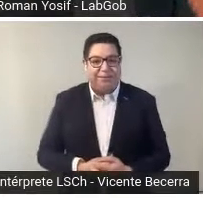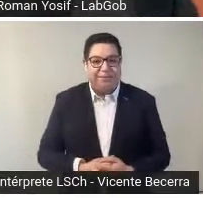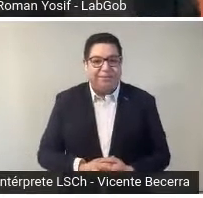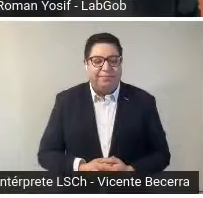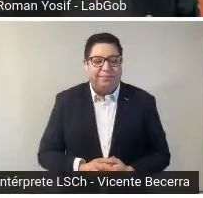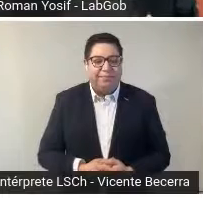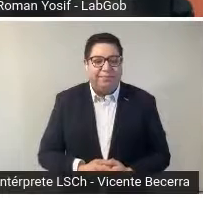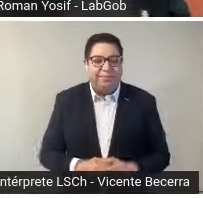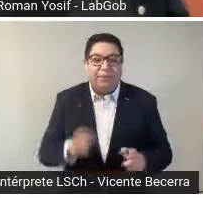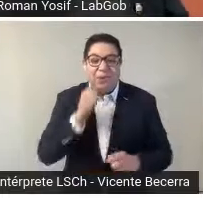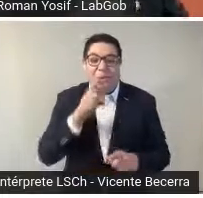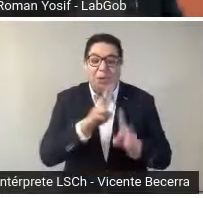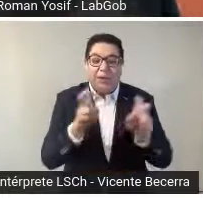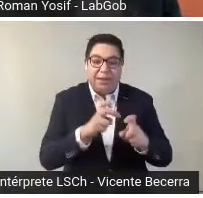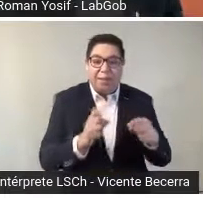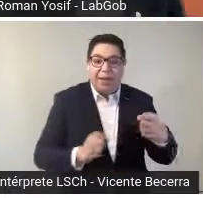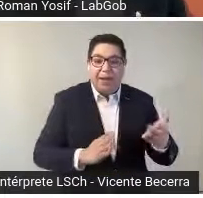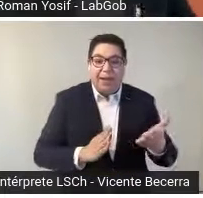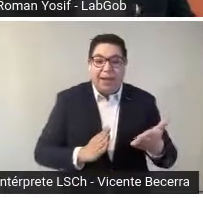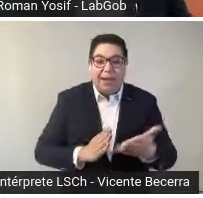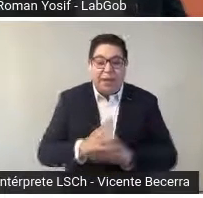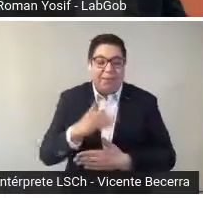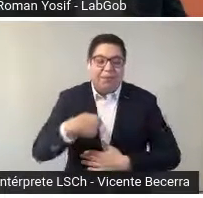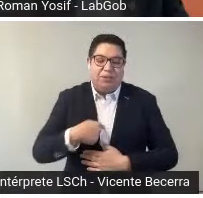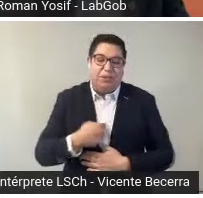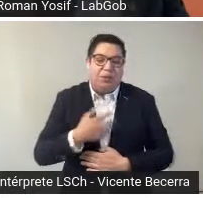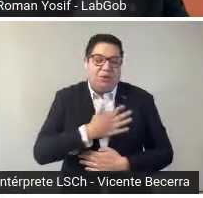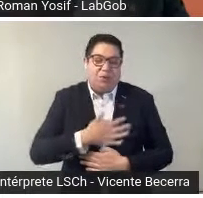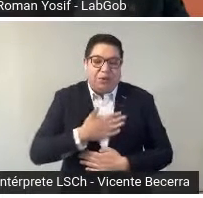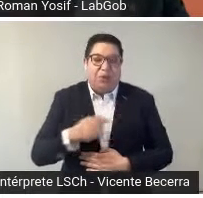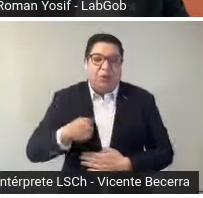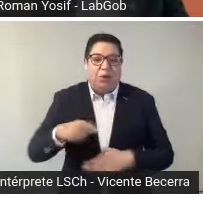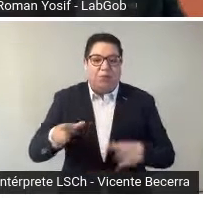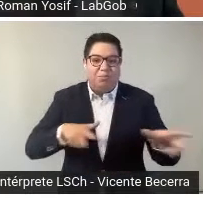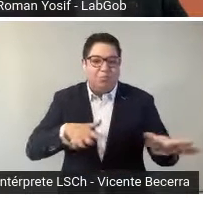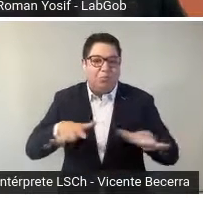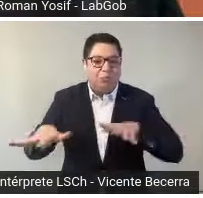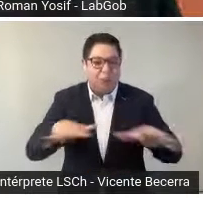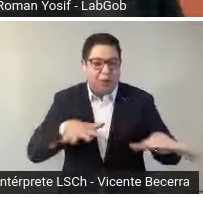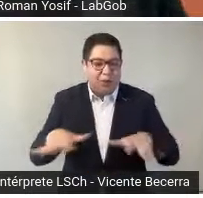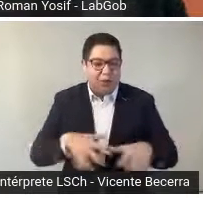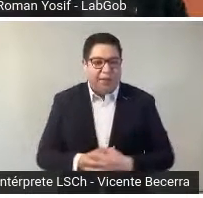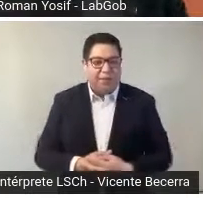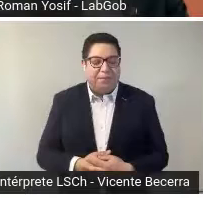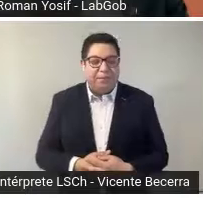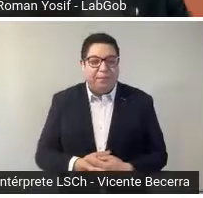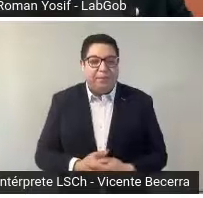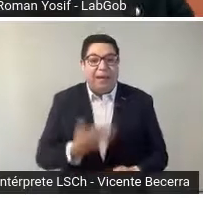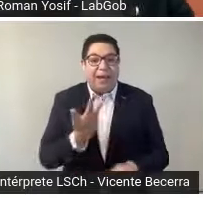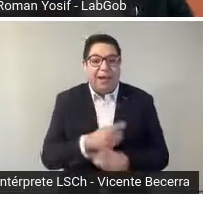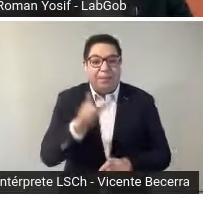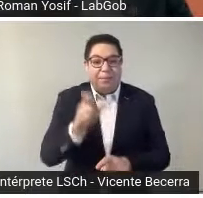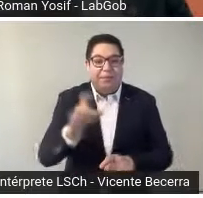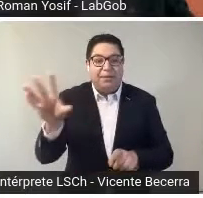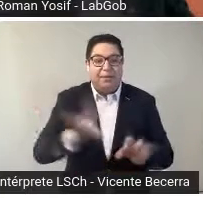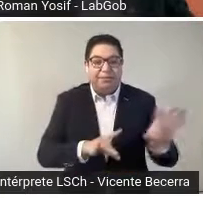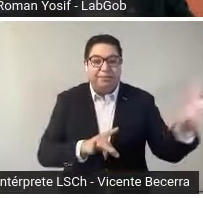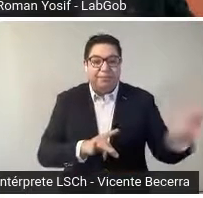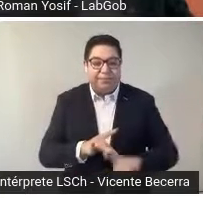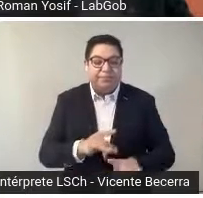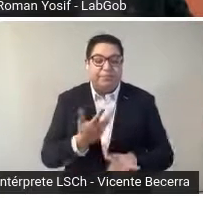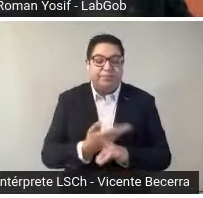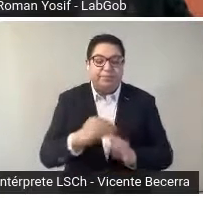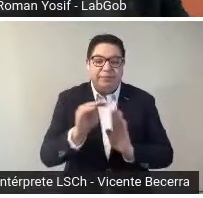con el hito de inicio que tengo el placer de poder moderar, y donde vamos a tener a dos grandes mujeres, dos